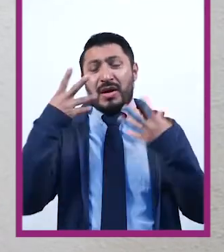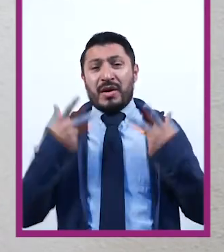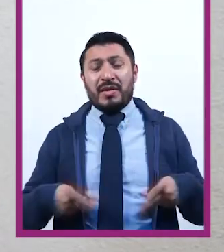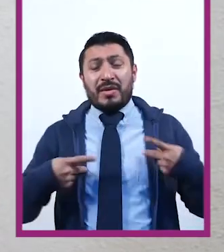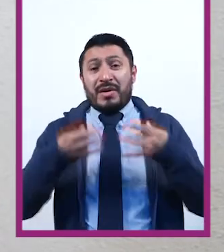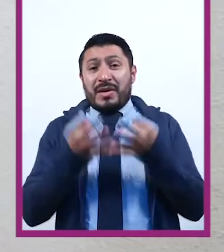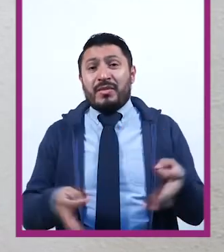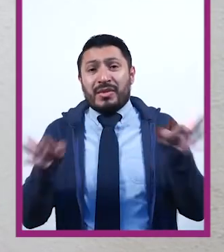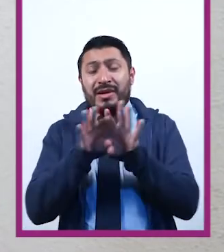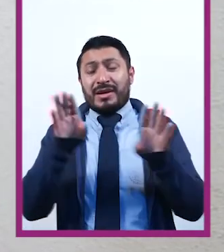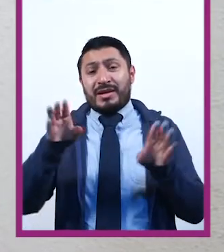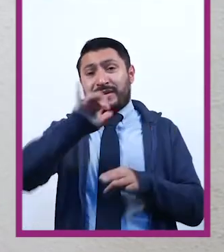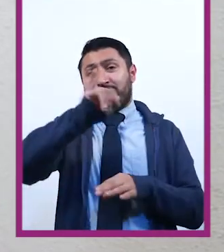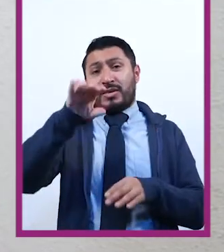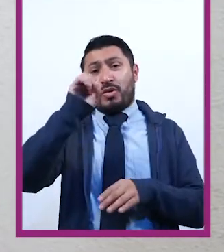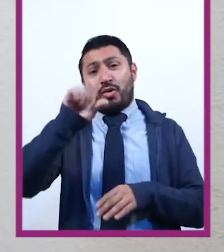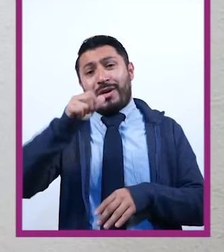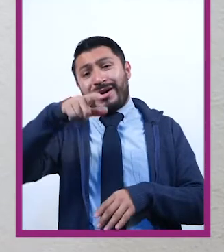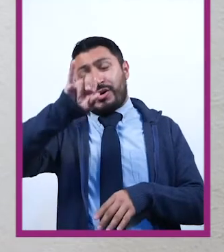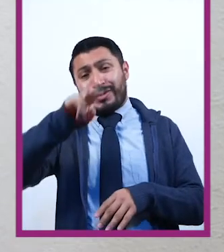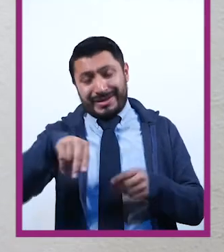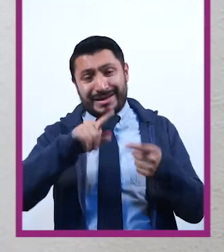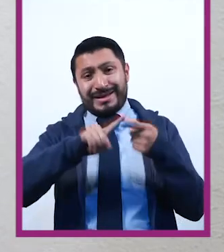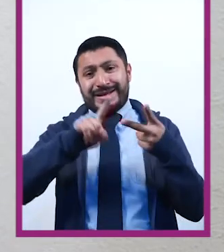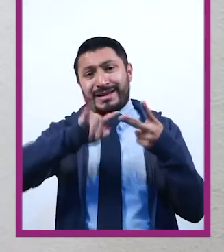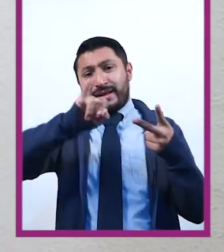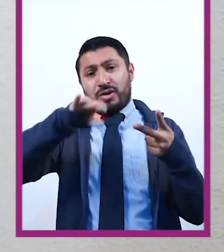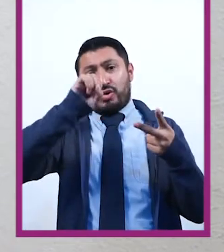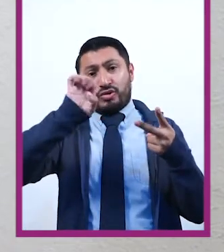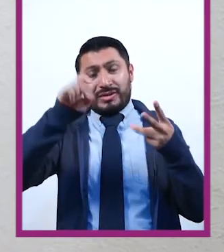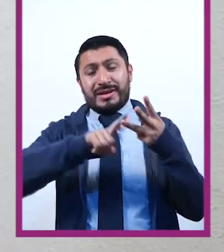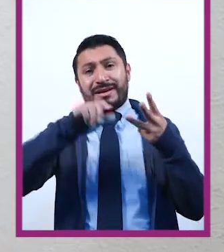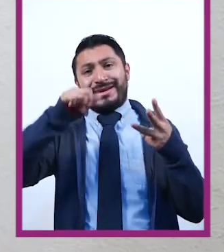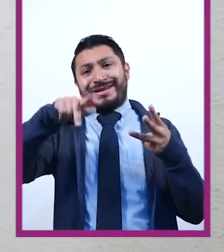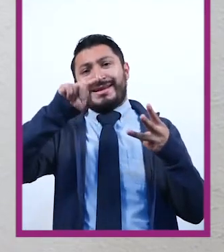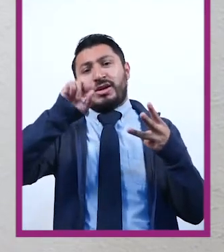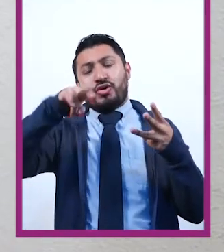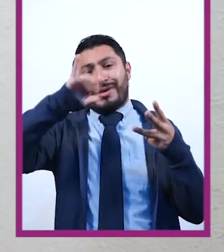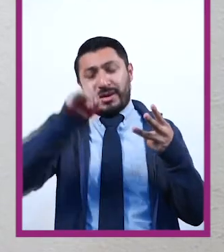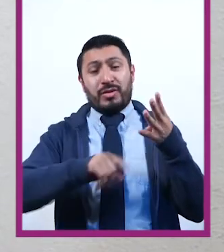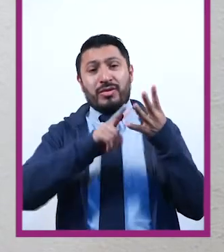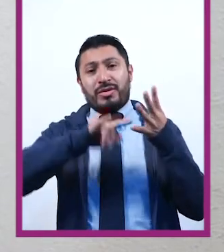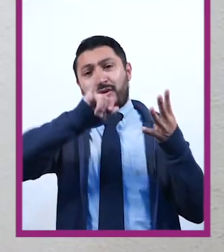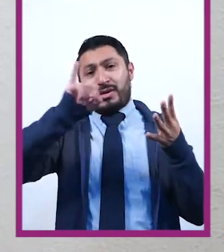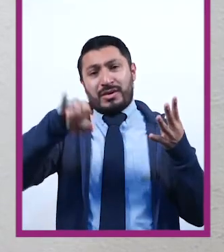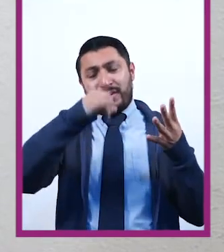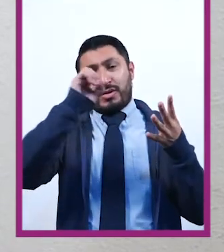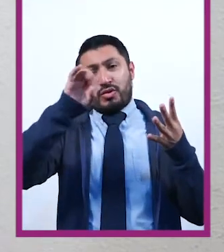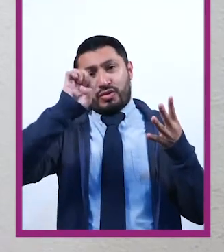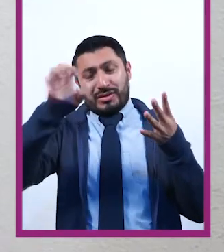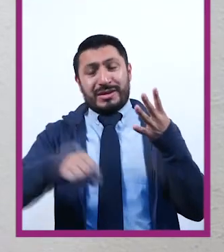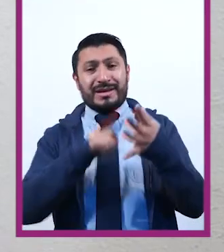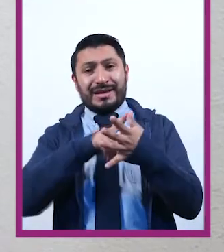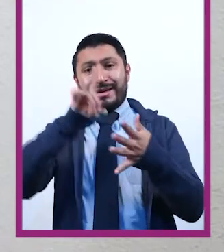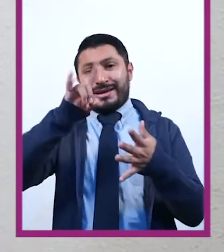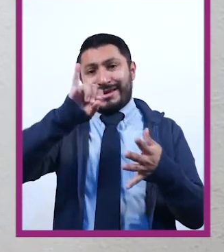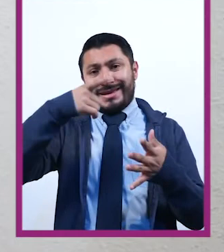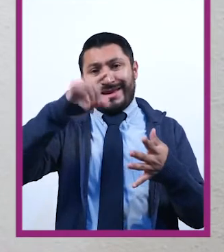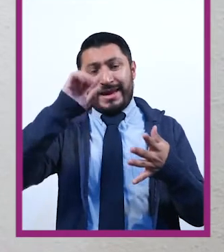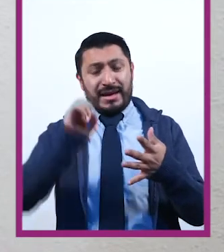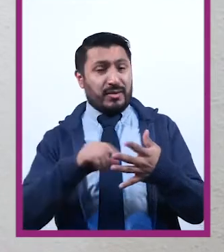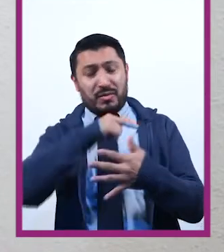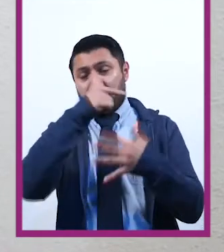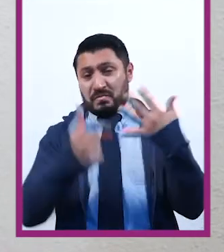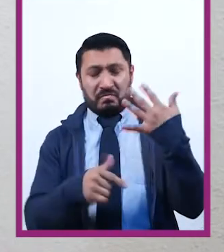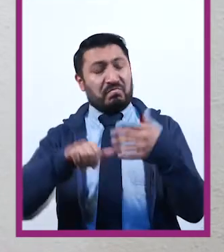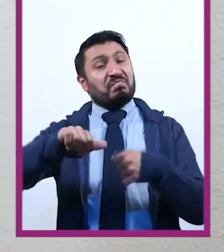grandes matemáticos como Joaquín Velázquez de León, José Ignacio Bartolacci, Antonio León y Gama, José Antonio Alzate y Diego